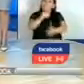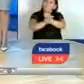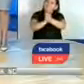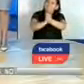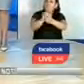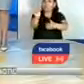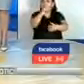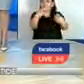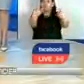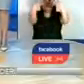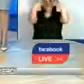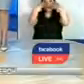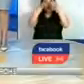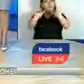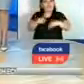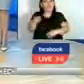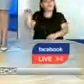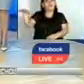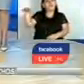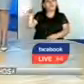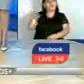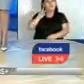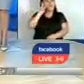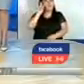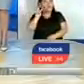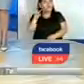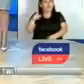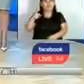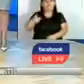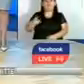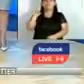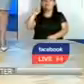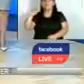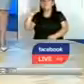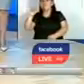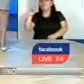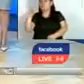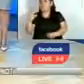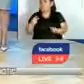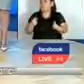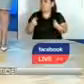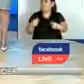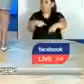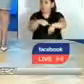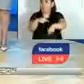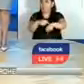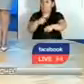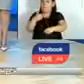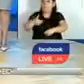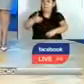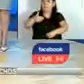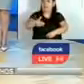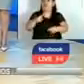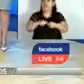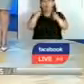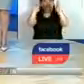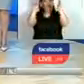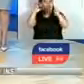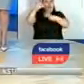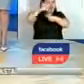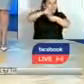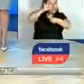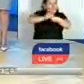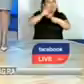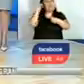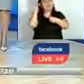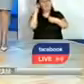nos acompañen en este ya 2 de marzo de 2021. Así de rápido va este año. Vamos a hablar del tema electoral que sigue siendo